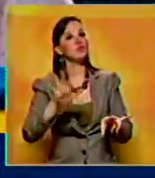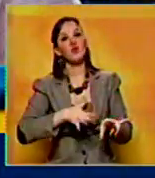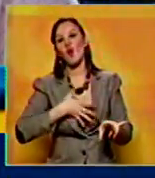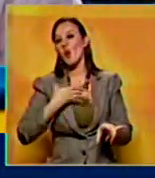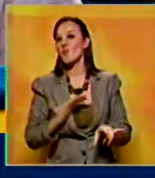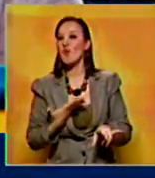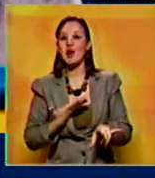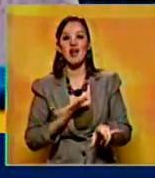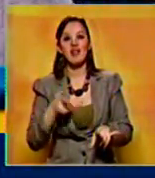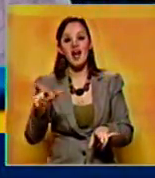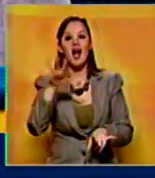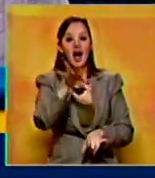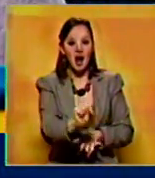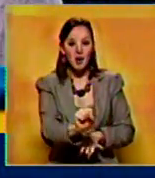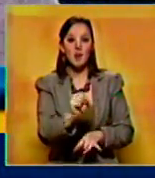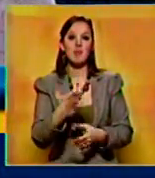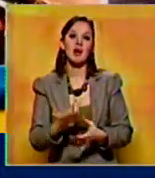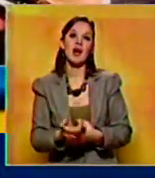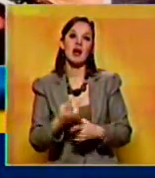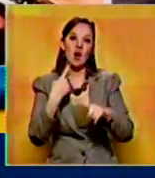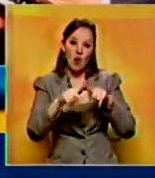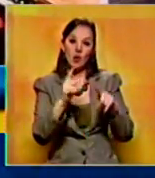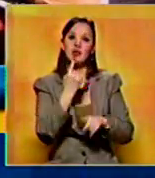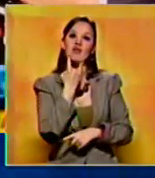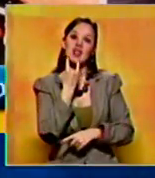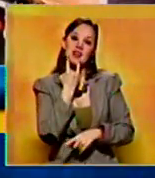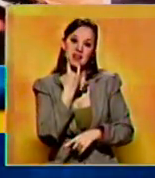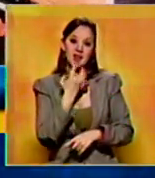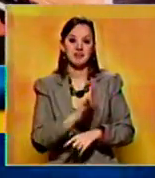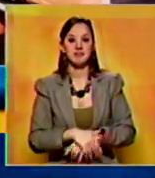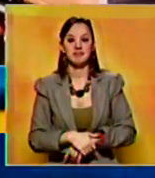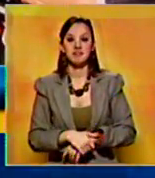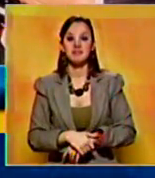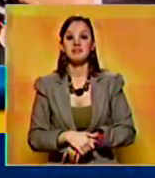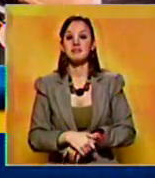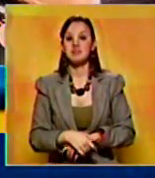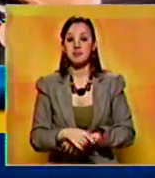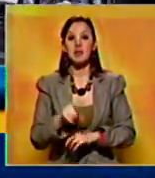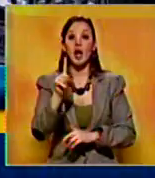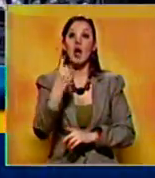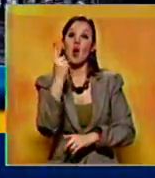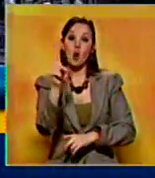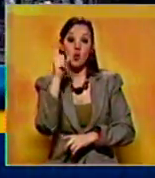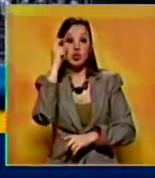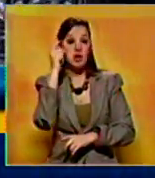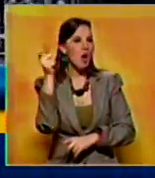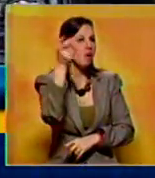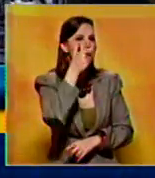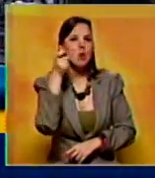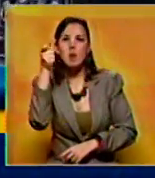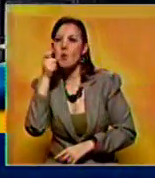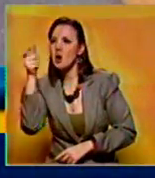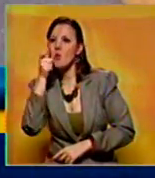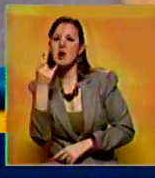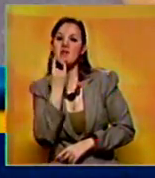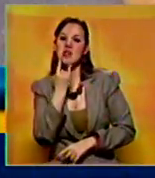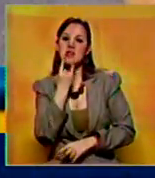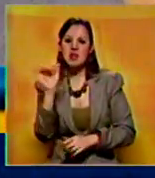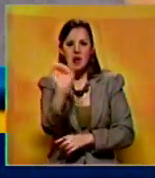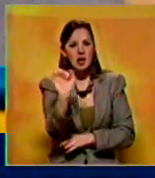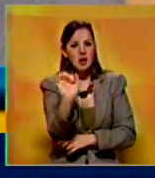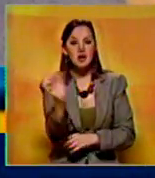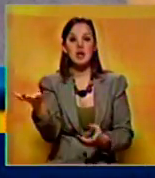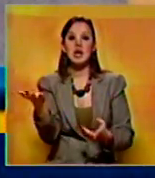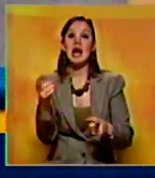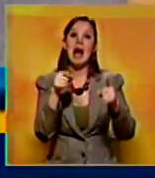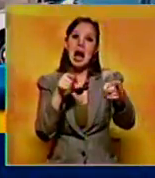facturada porque ya aparece identificada en el sistema. Los afectados confiesan que pasan hasta un día entero buscando baterías. A esto se le suma el